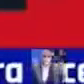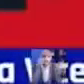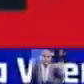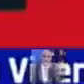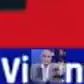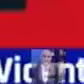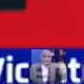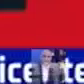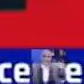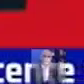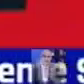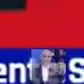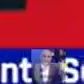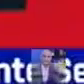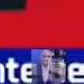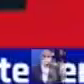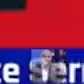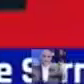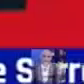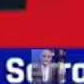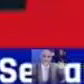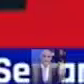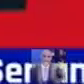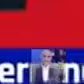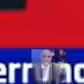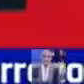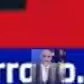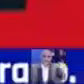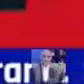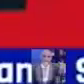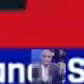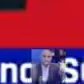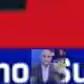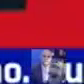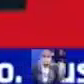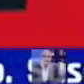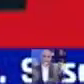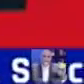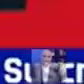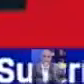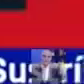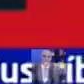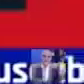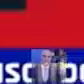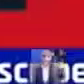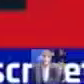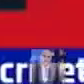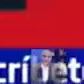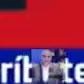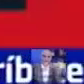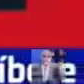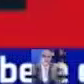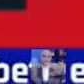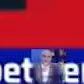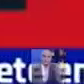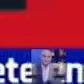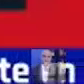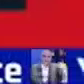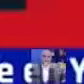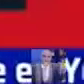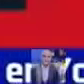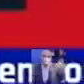grupo plural. Yo lo he estado insistiendo y poniendo el dedo en la llaga, pero suena cada vez más como